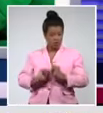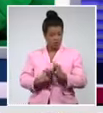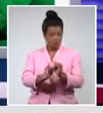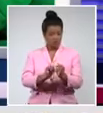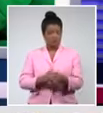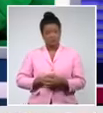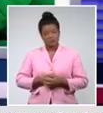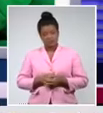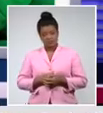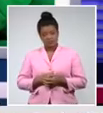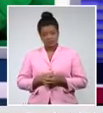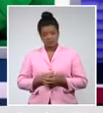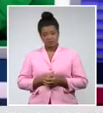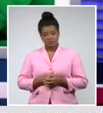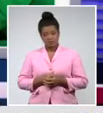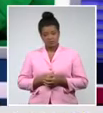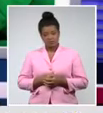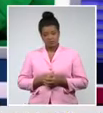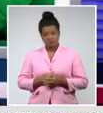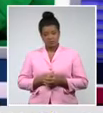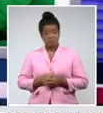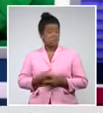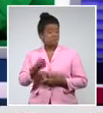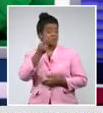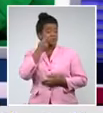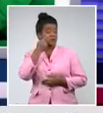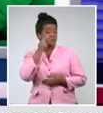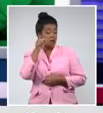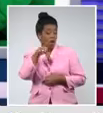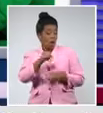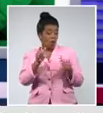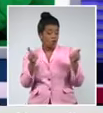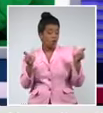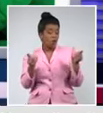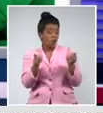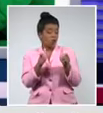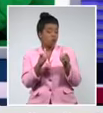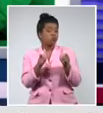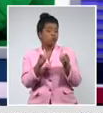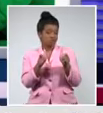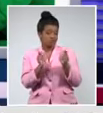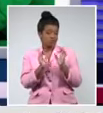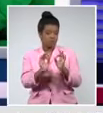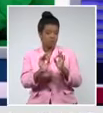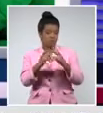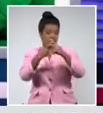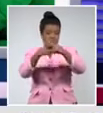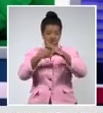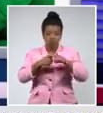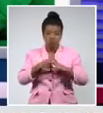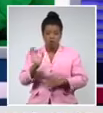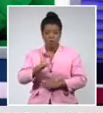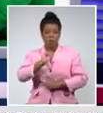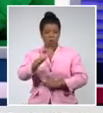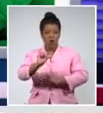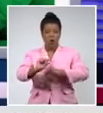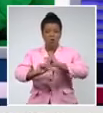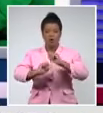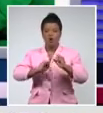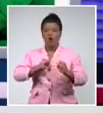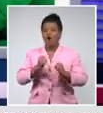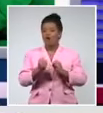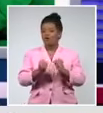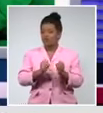realmente es algo que dice que sin tener resuelto el problema, pero se va controlando. Como